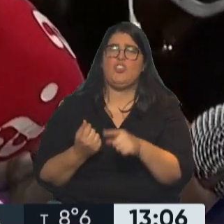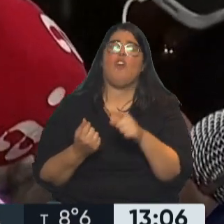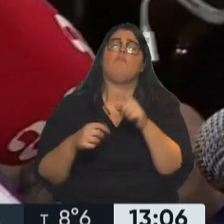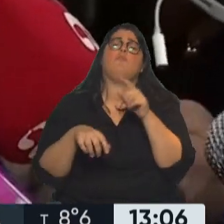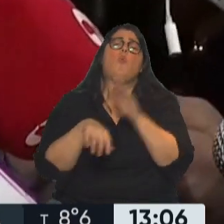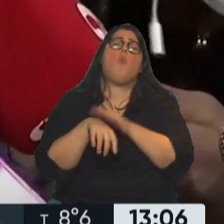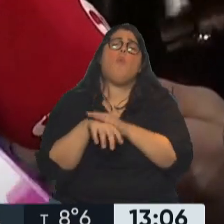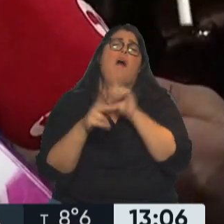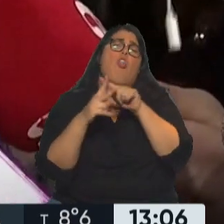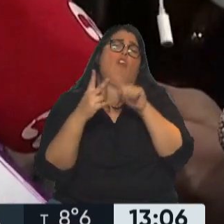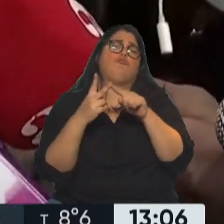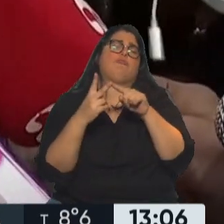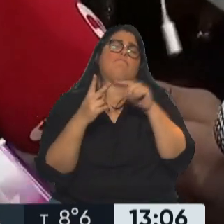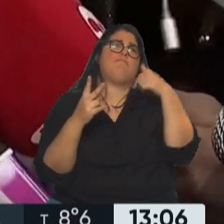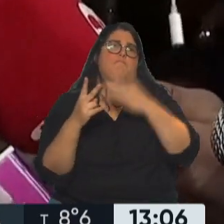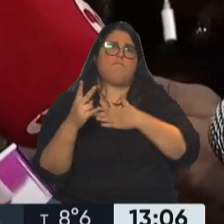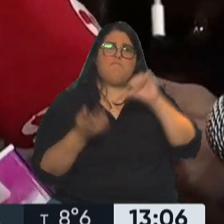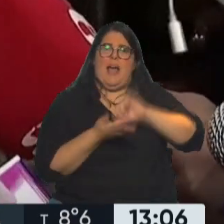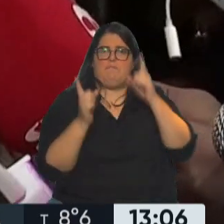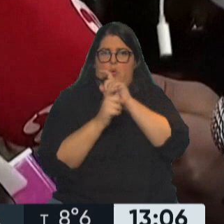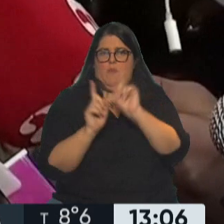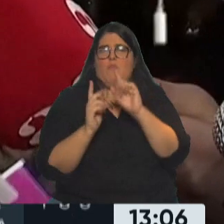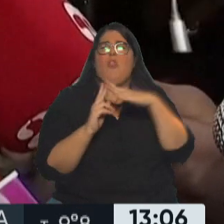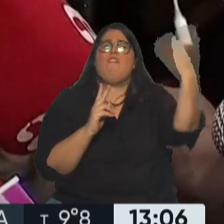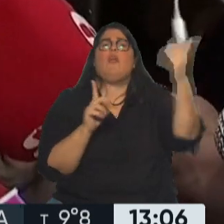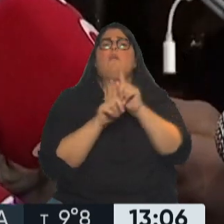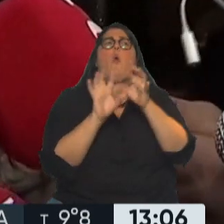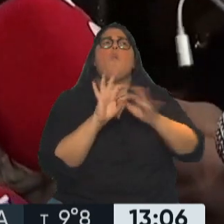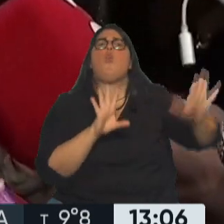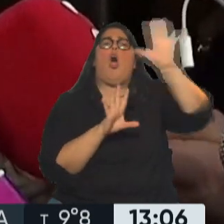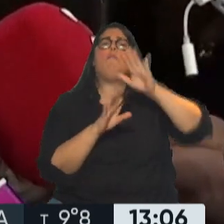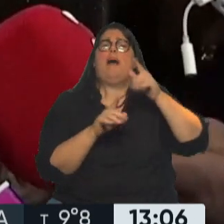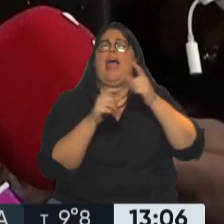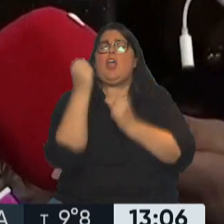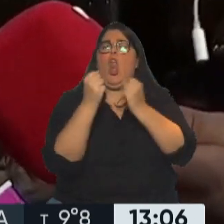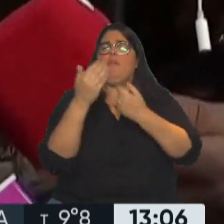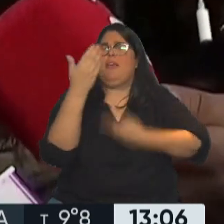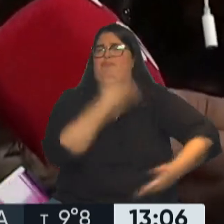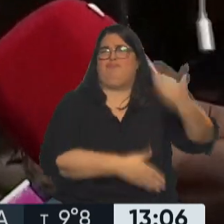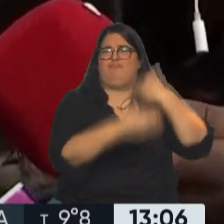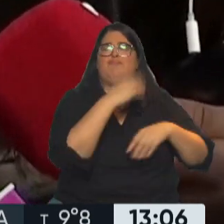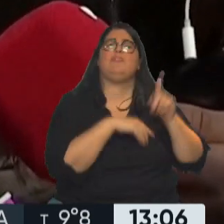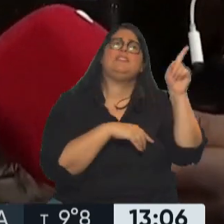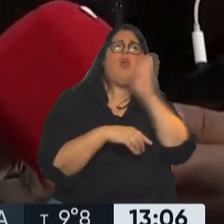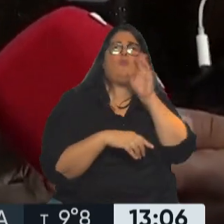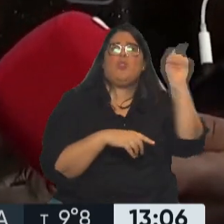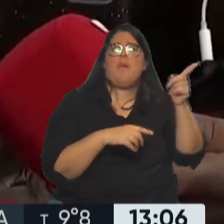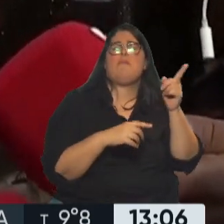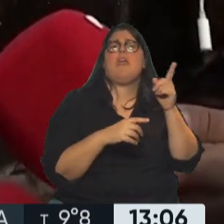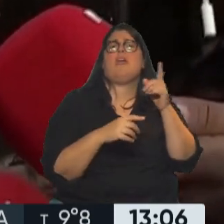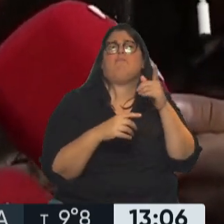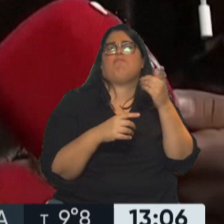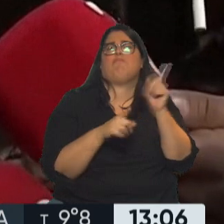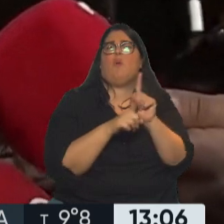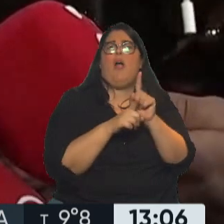externos a lo nacional. Uno es las perspectivas de recesión en Europa y en Estados Unidos, que recién se